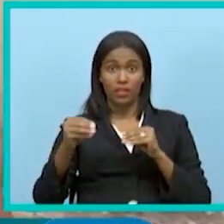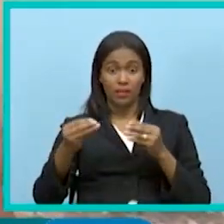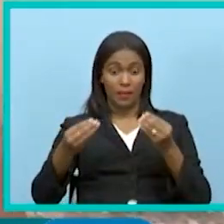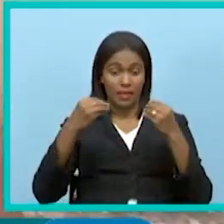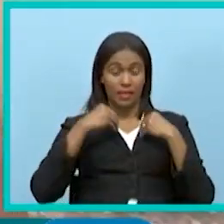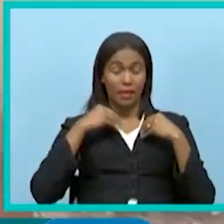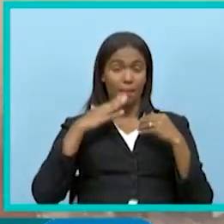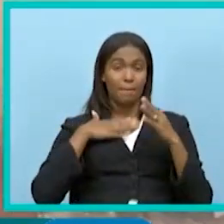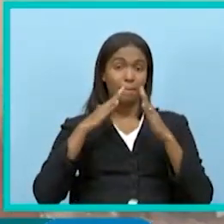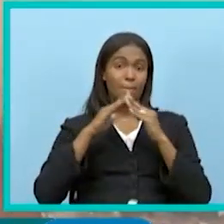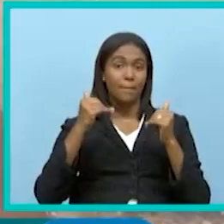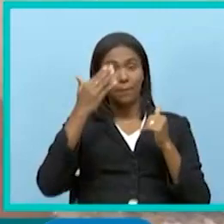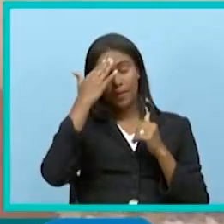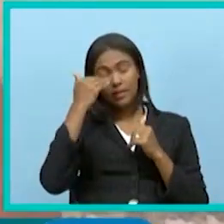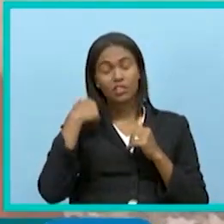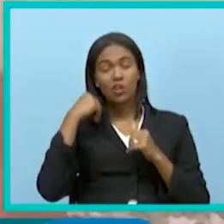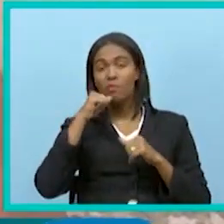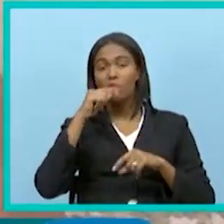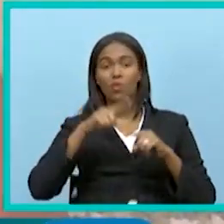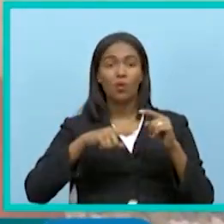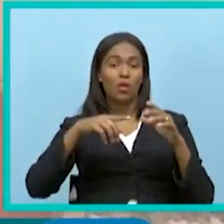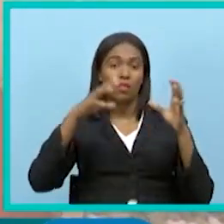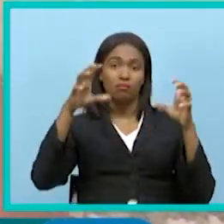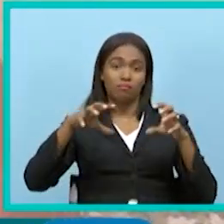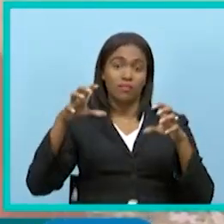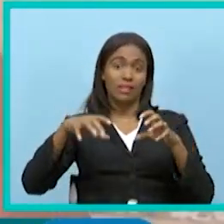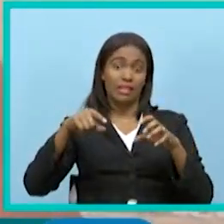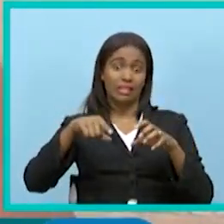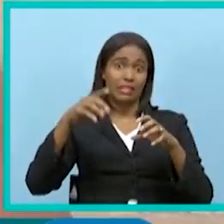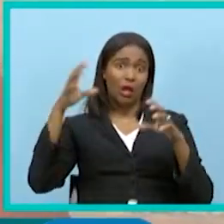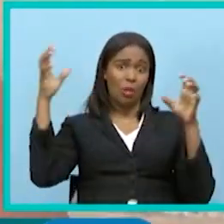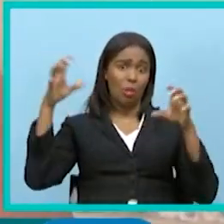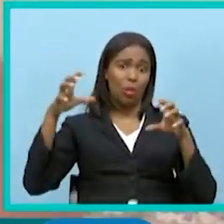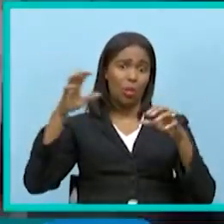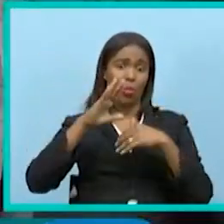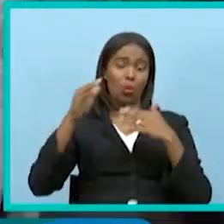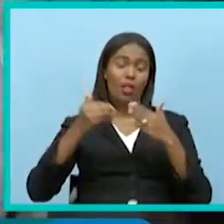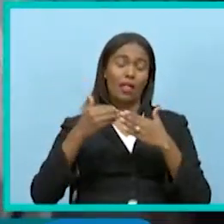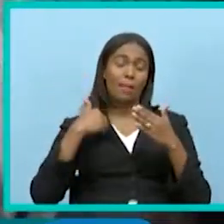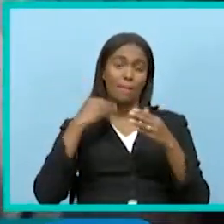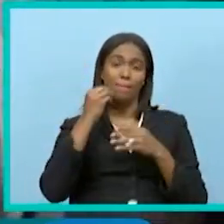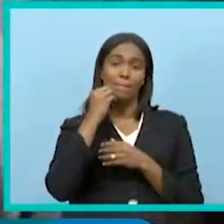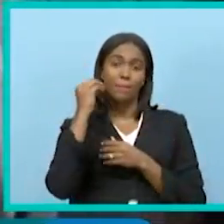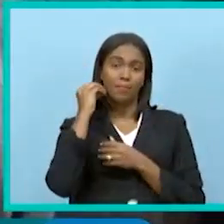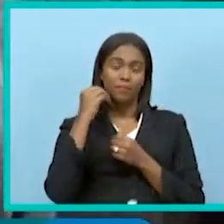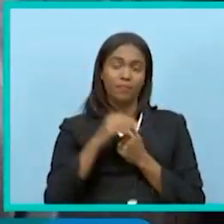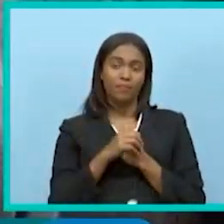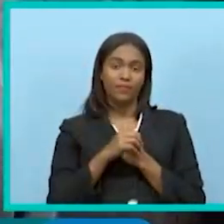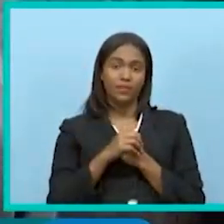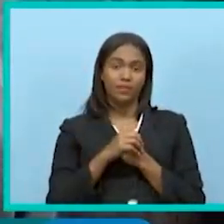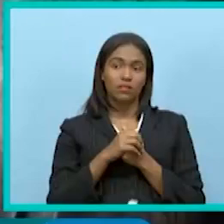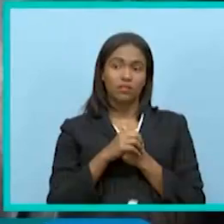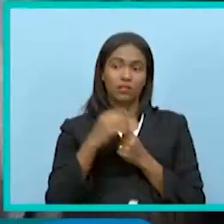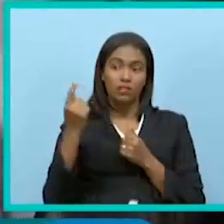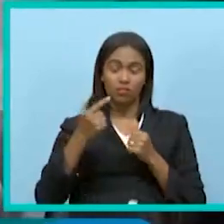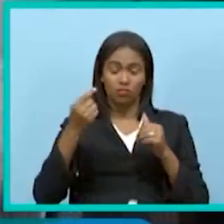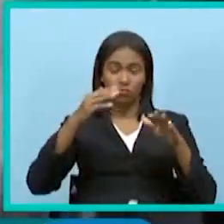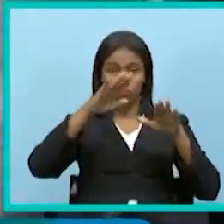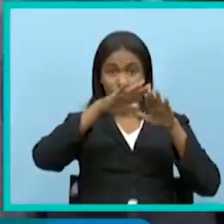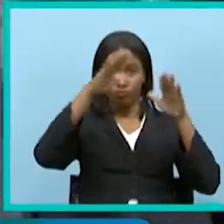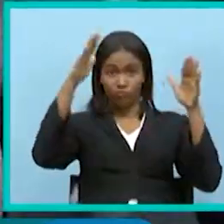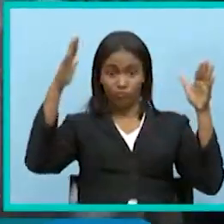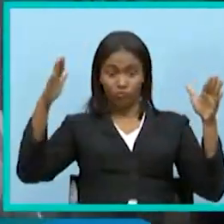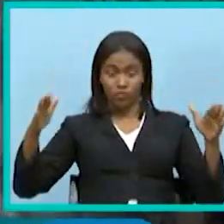vivir, porque ya yo no puedo vivir. El otro día cayó agua y toda esa agua se metió para mi casa. Estamos amarrando los cines y el agua se